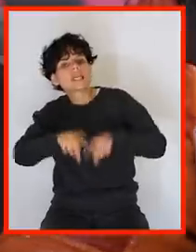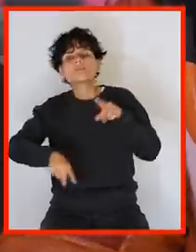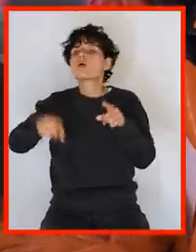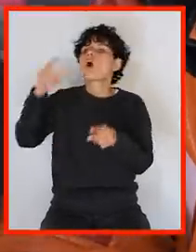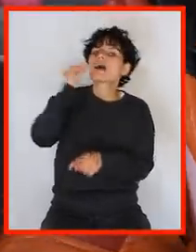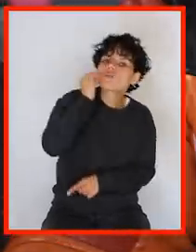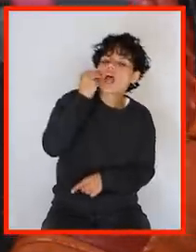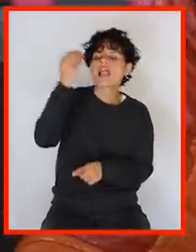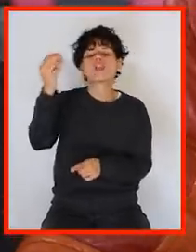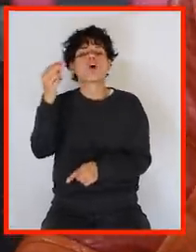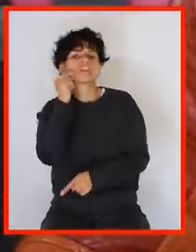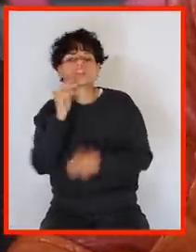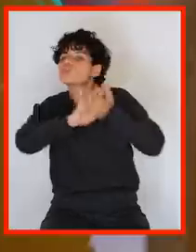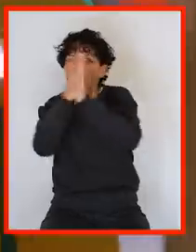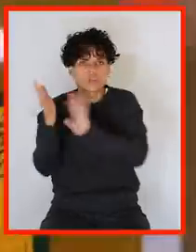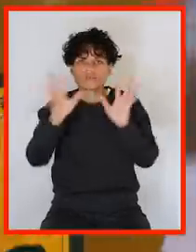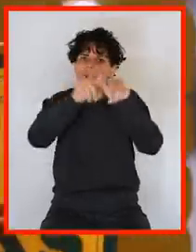bisnietos.